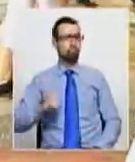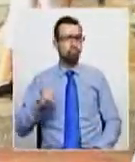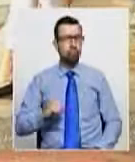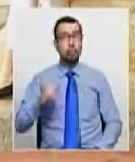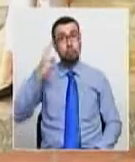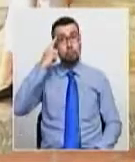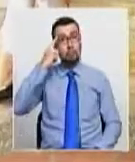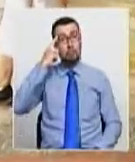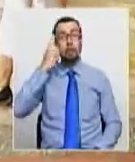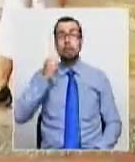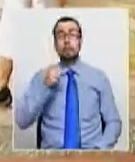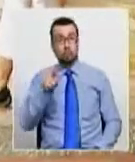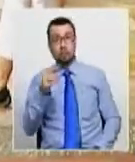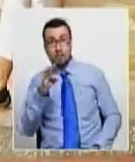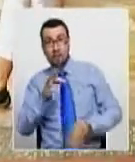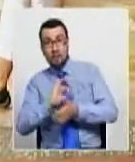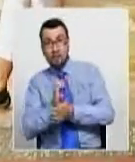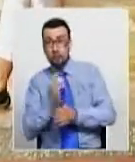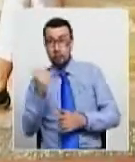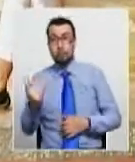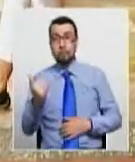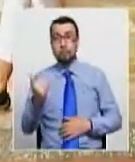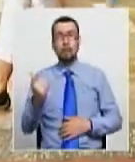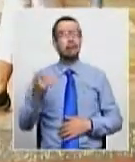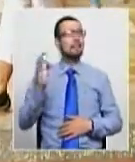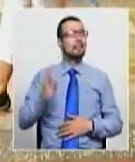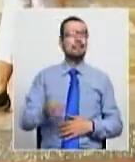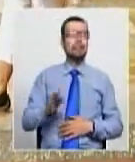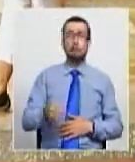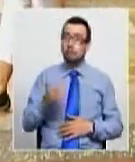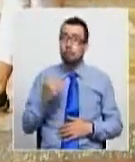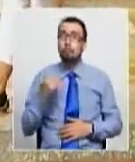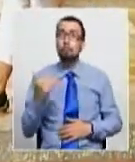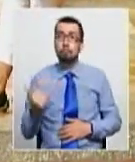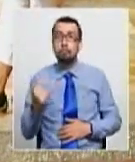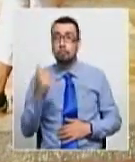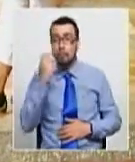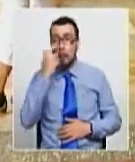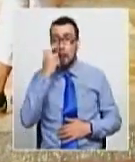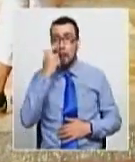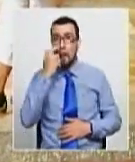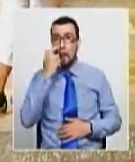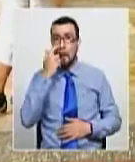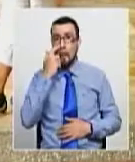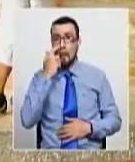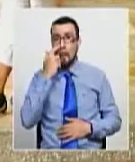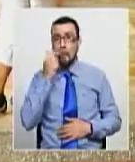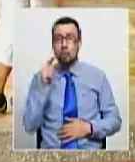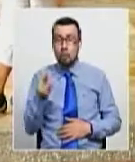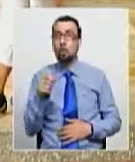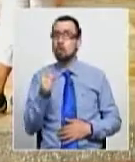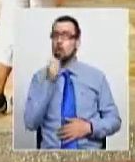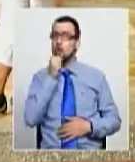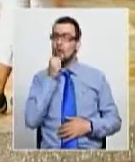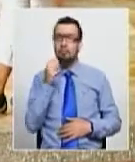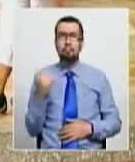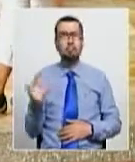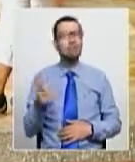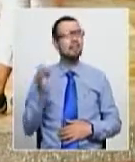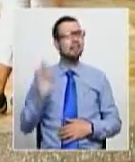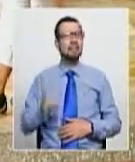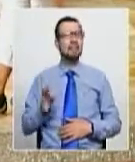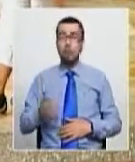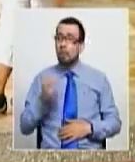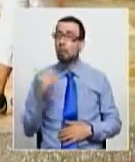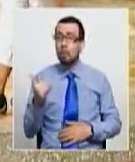que telecafé siempre ha sido un noticiero cierto siempre ha sido noticiero